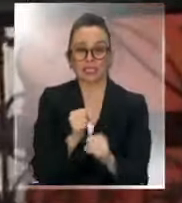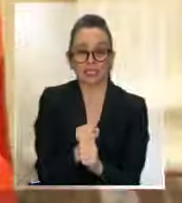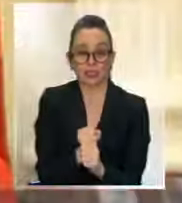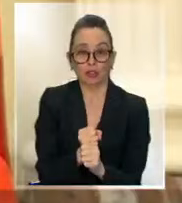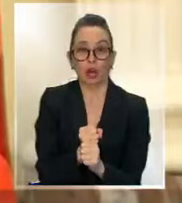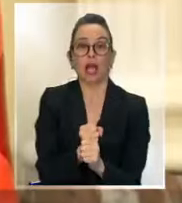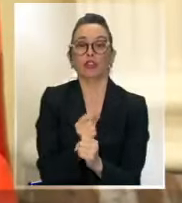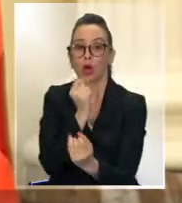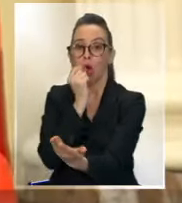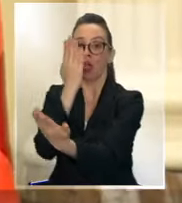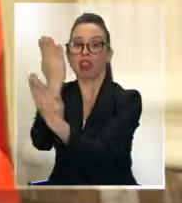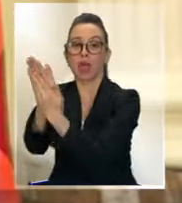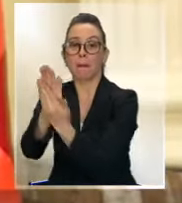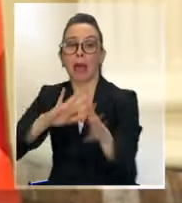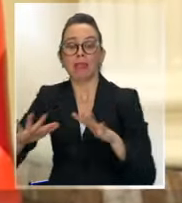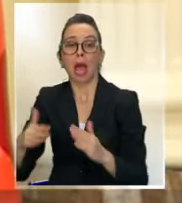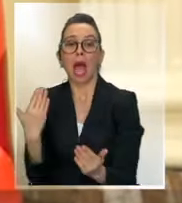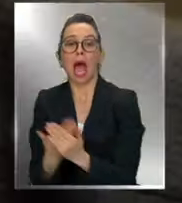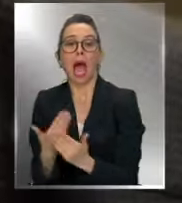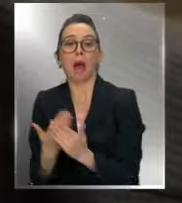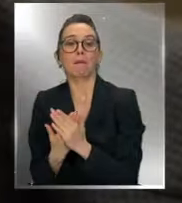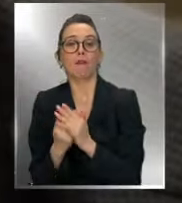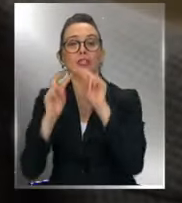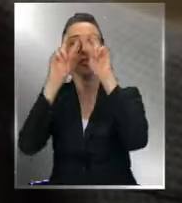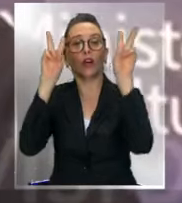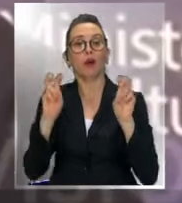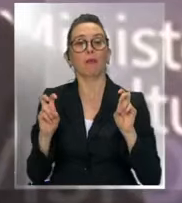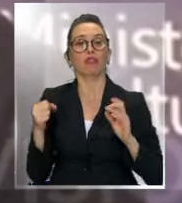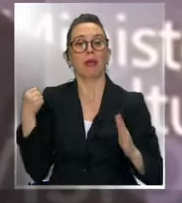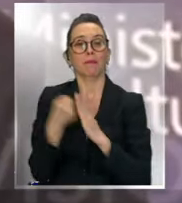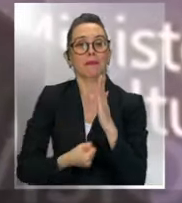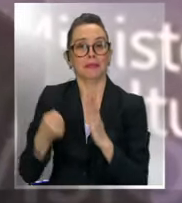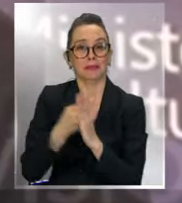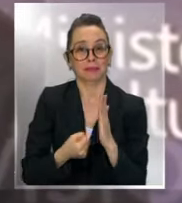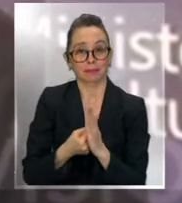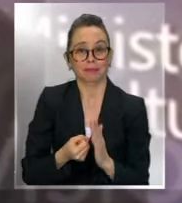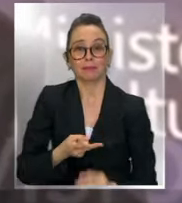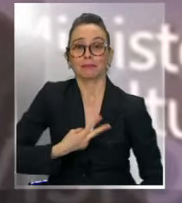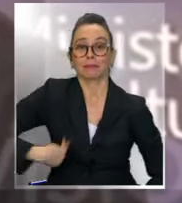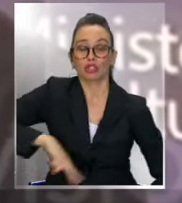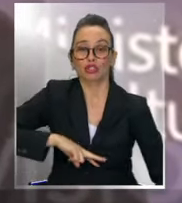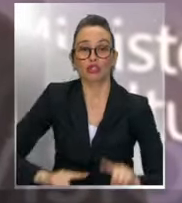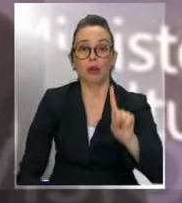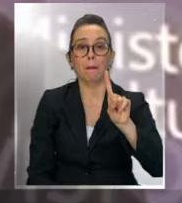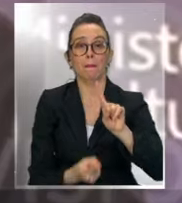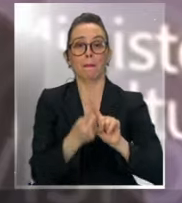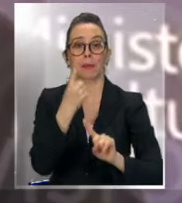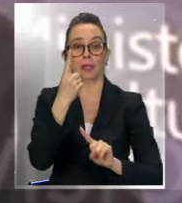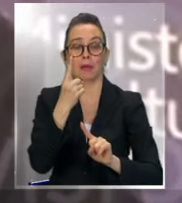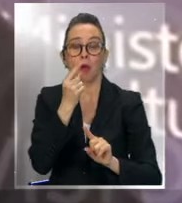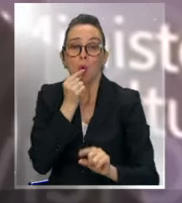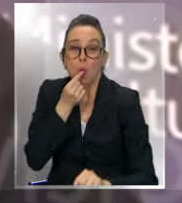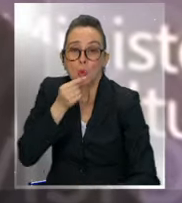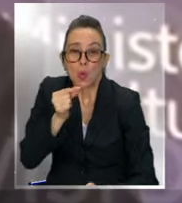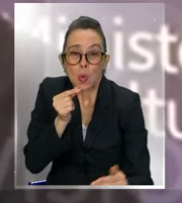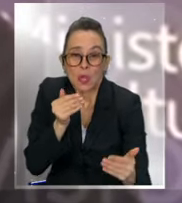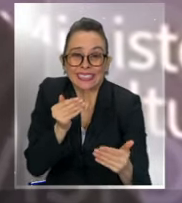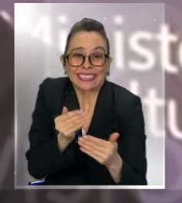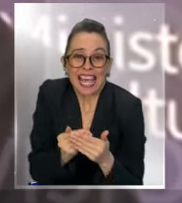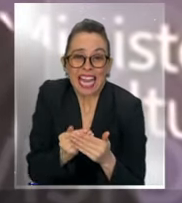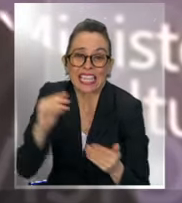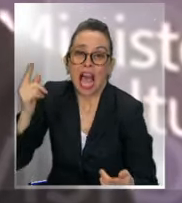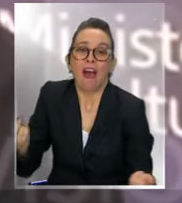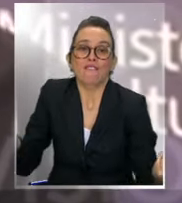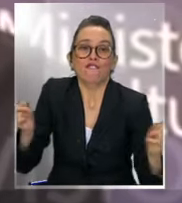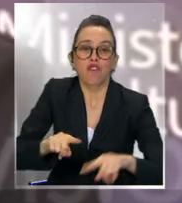transformando la demanda marítima en su bandera de lucha. Estamos por primera vez muy cerca para volver